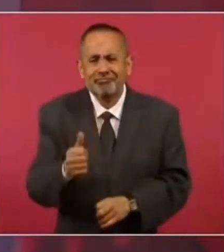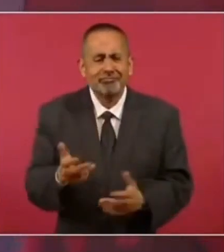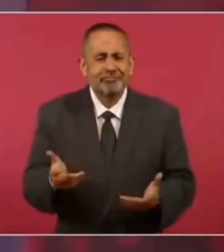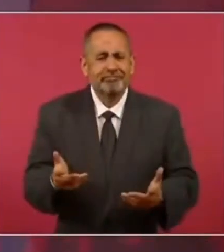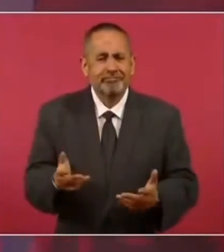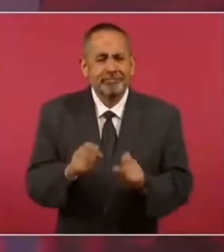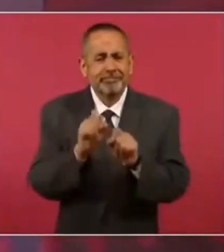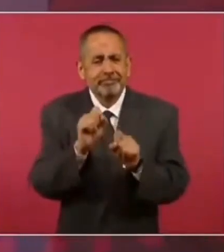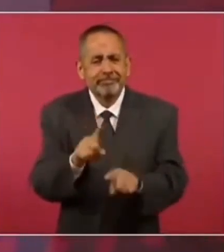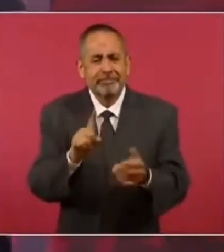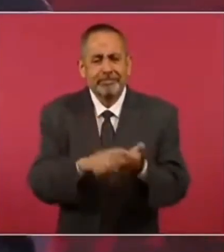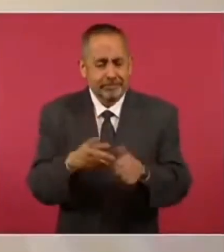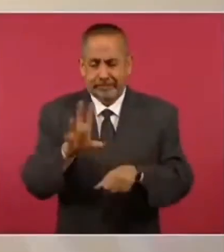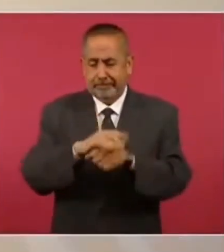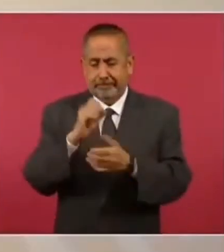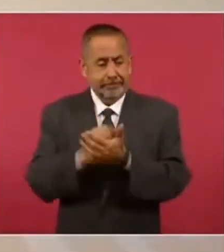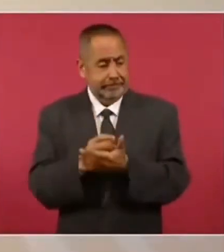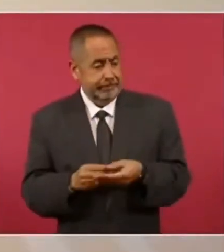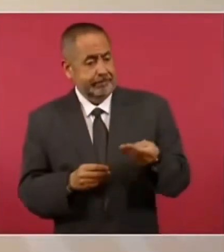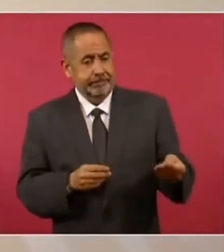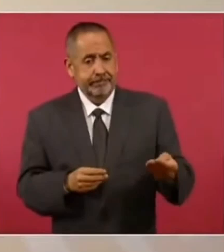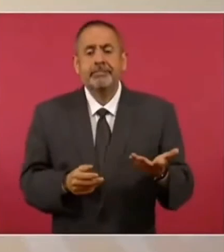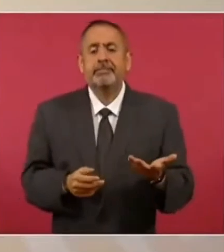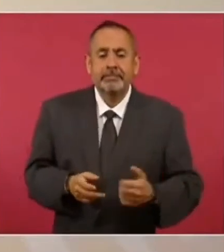sino que con esa concesión